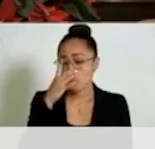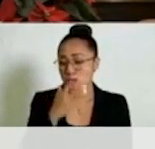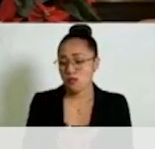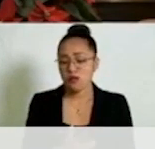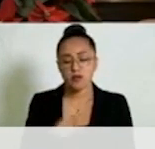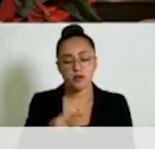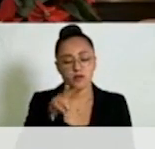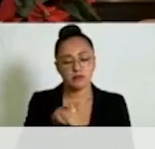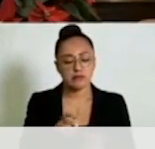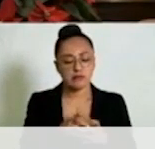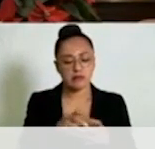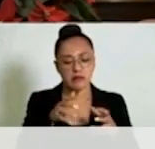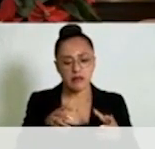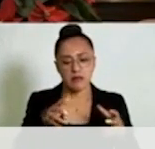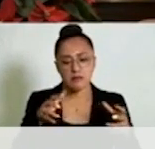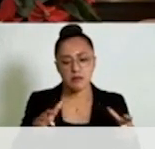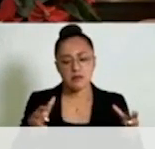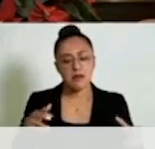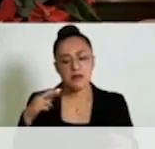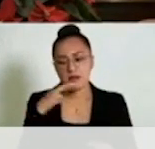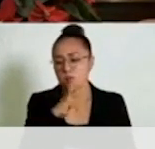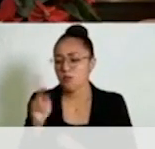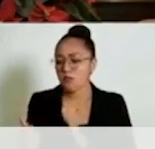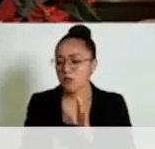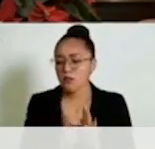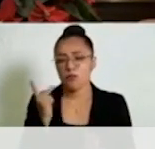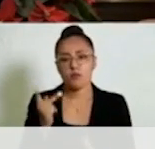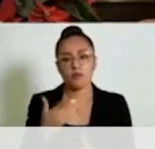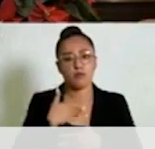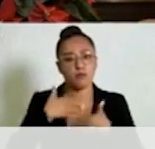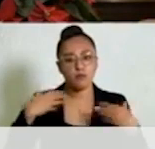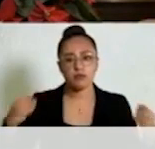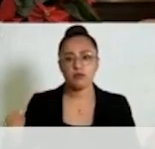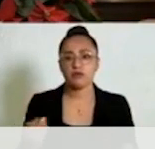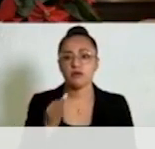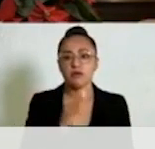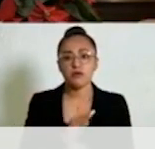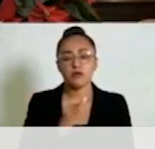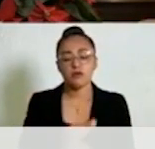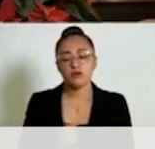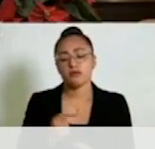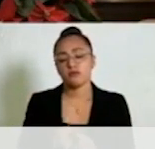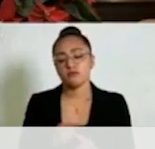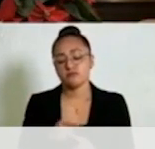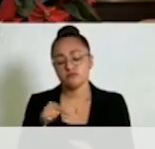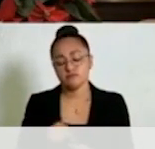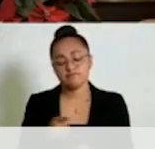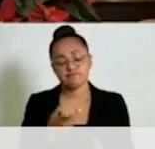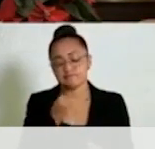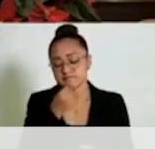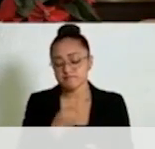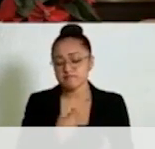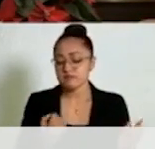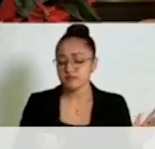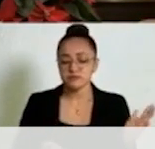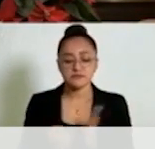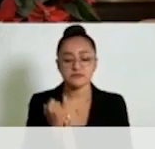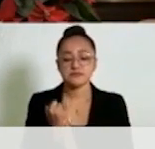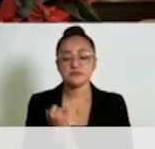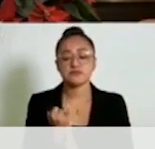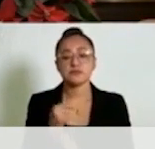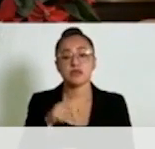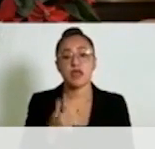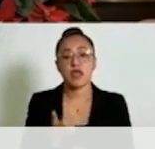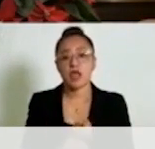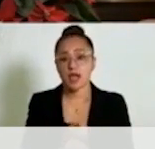está creciendo exponencialmente y lleva al Estado a tomar una decisión de pasar